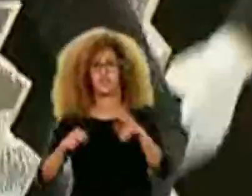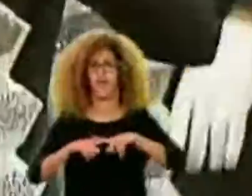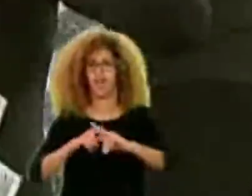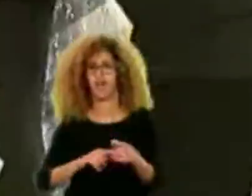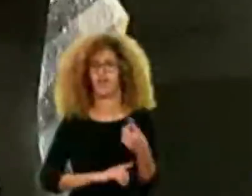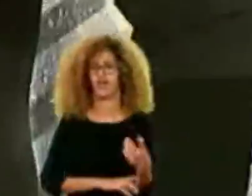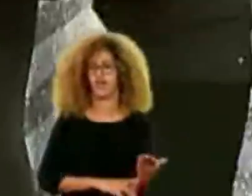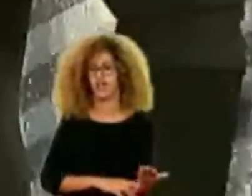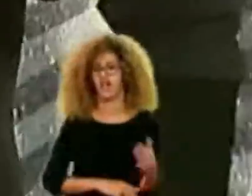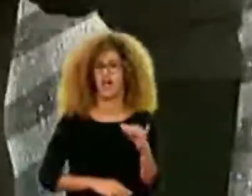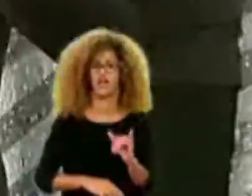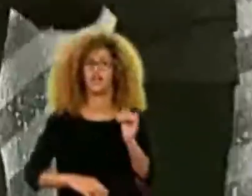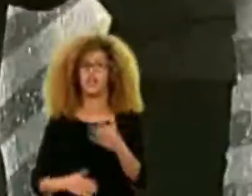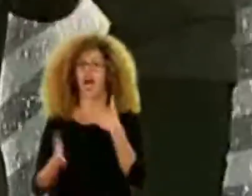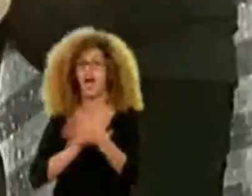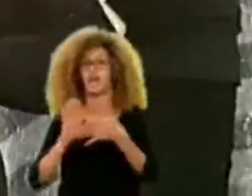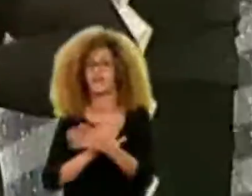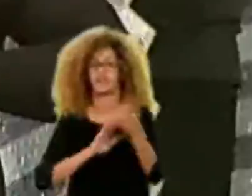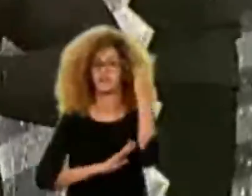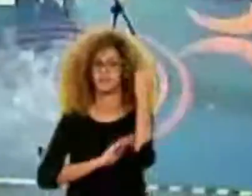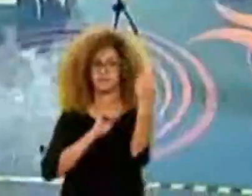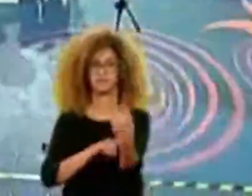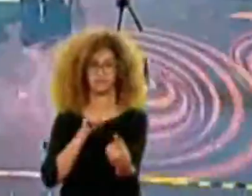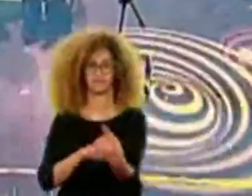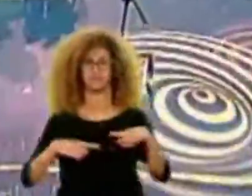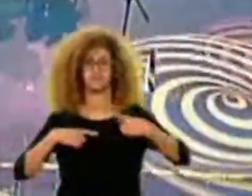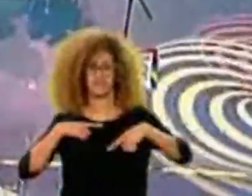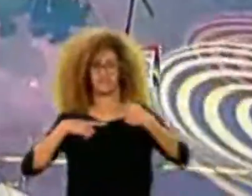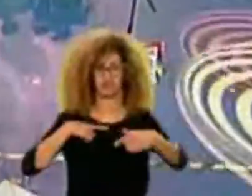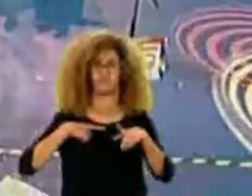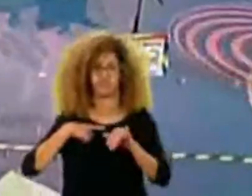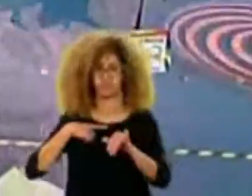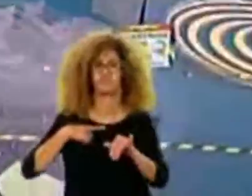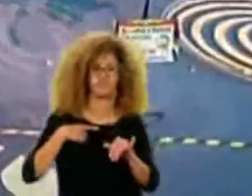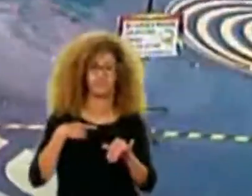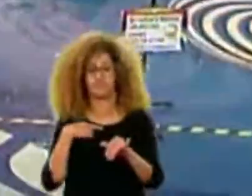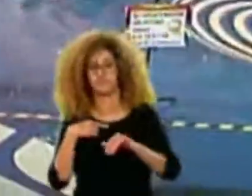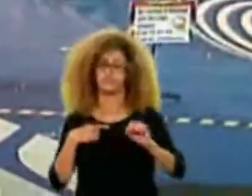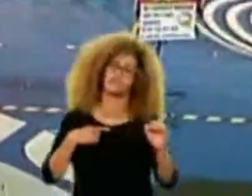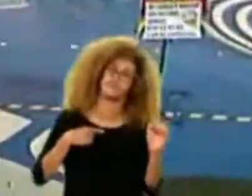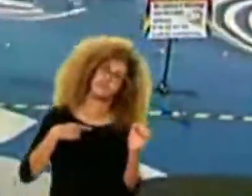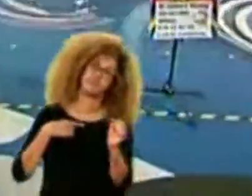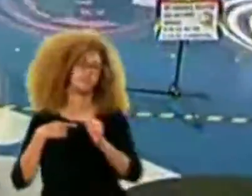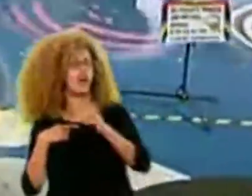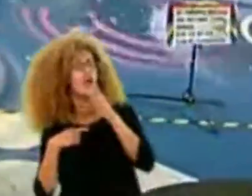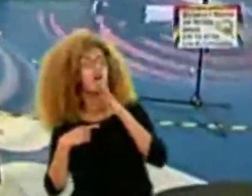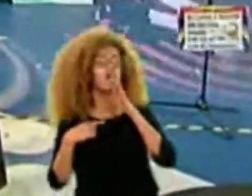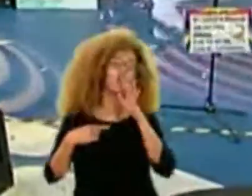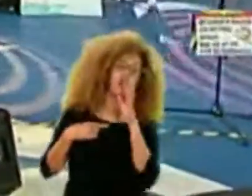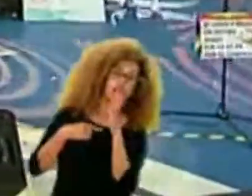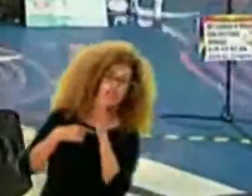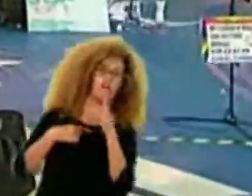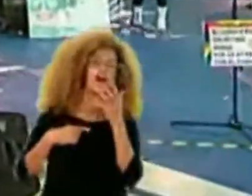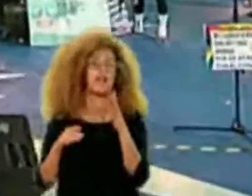cenar. Les hablo del móvil presente en mi generación. Ah, y ahora para que